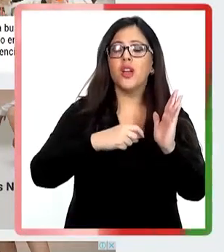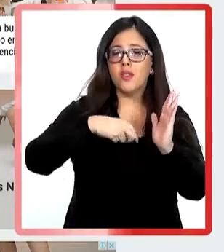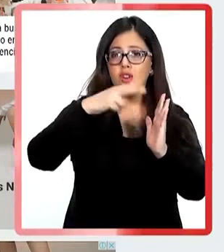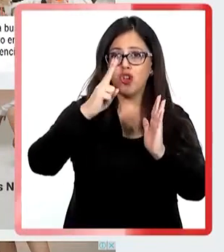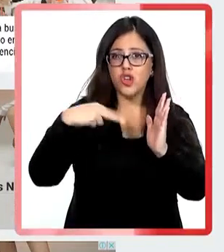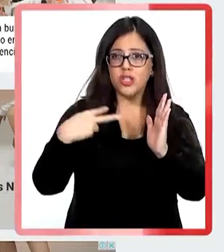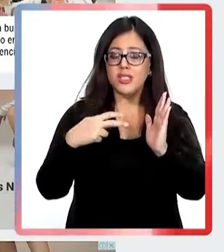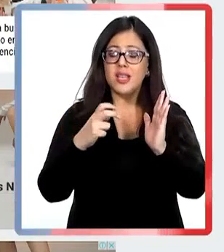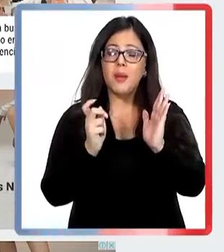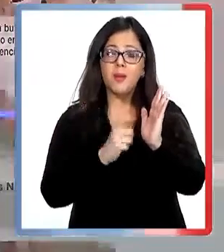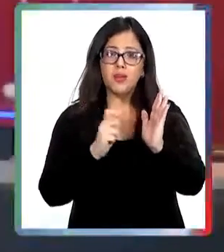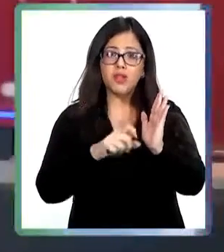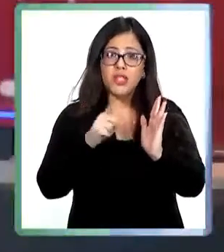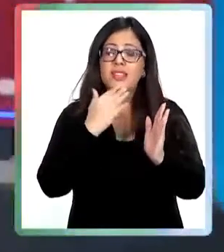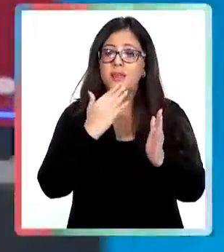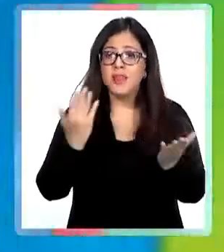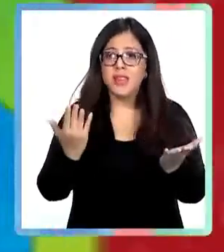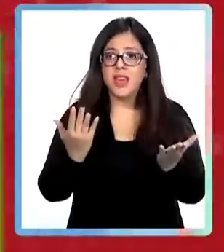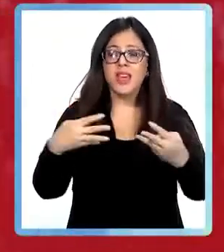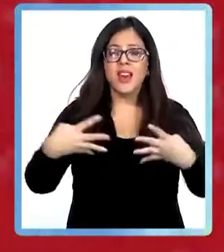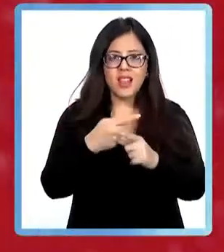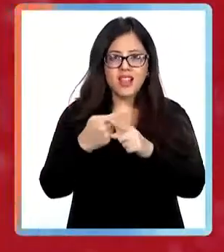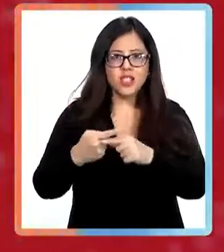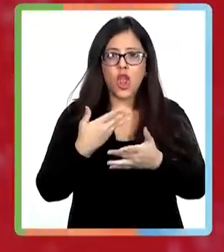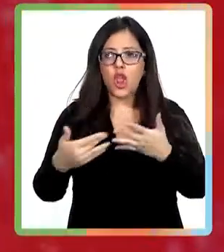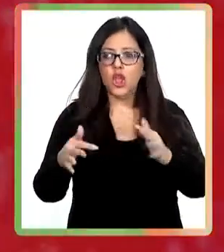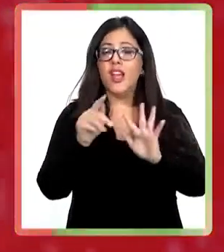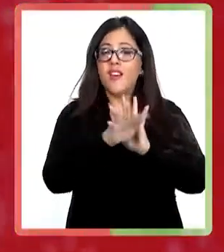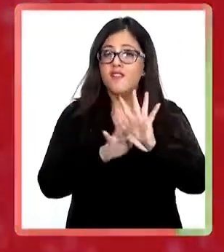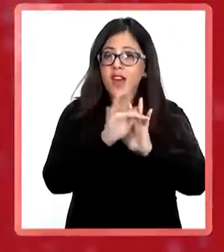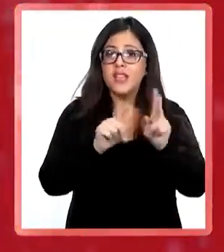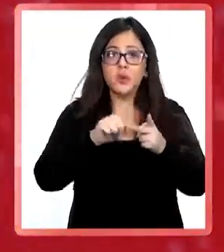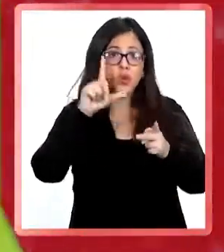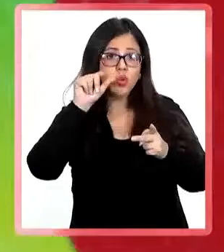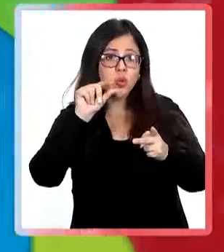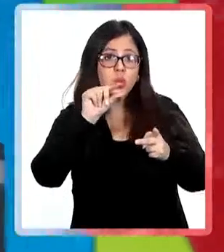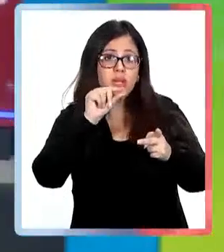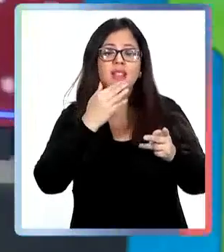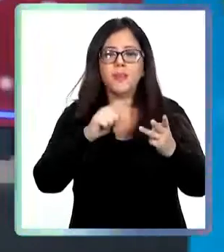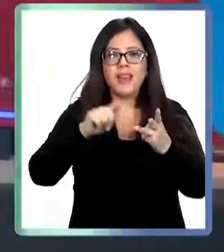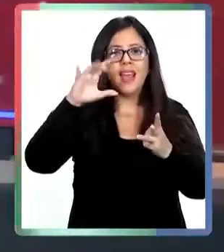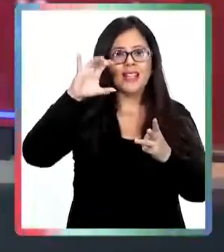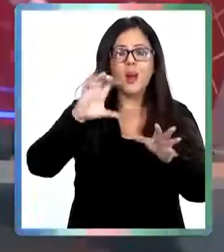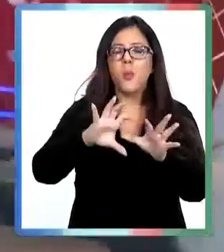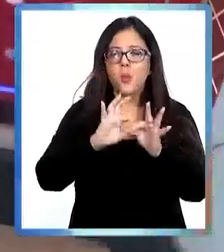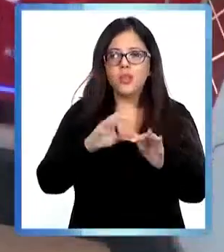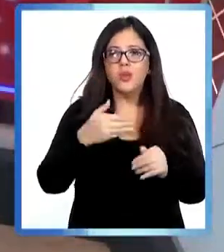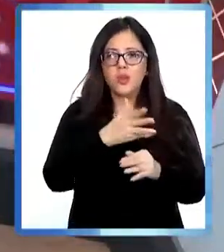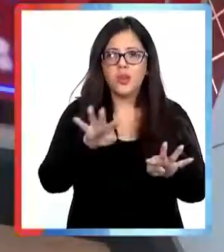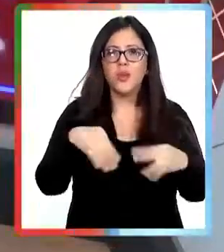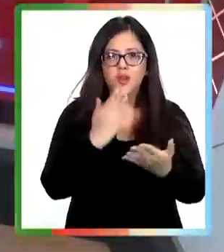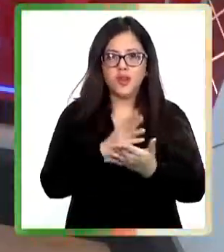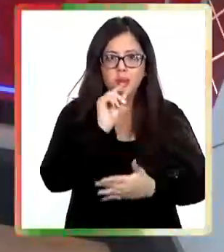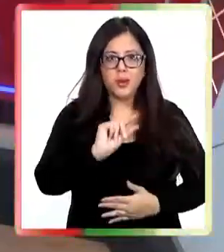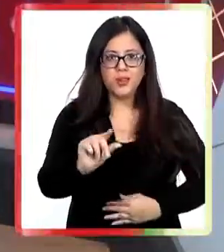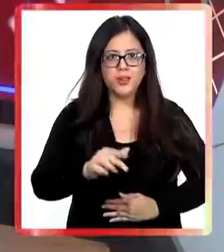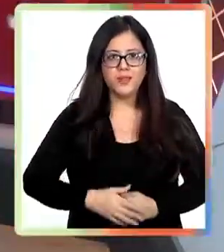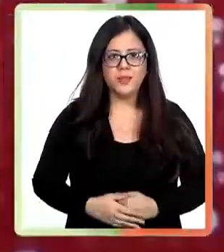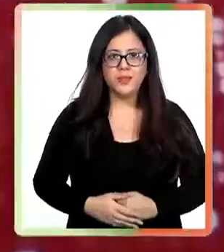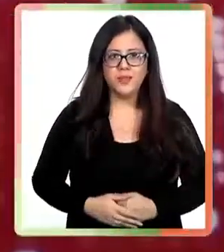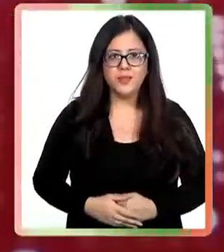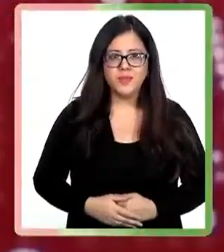www.portavoznoticias.cl y nuestras redes sociales. Estamos en Facebook, en Twitter y también en Instagram. Gracias por acompañarnos. Hasta pronto.